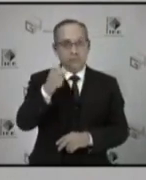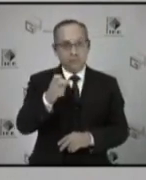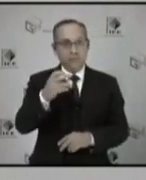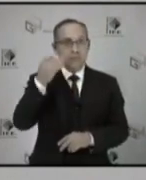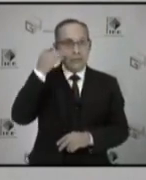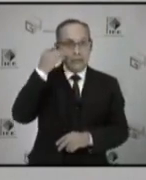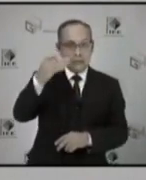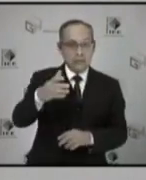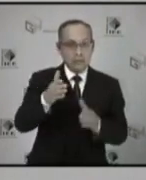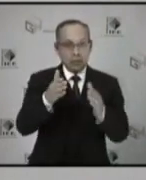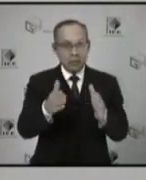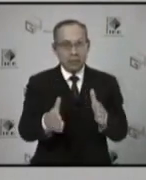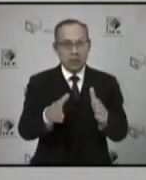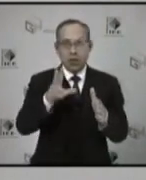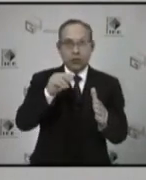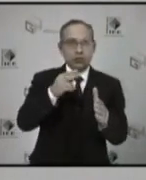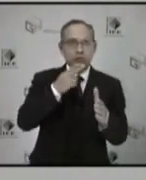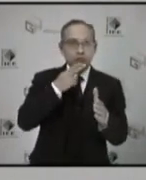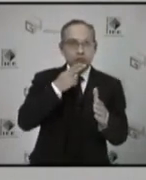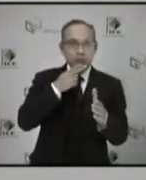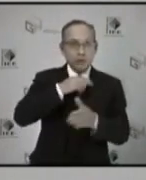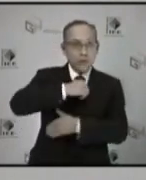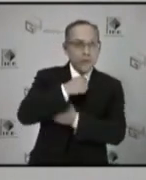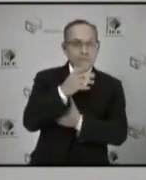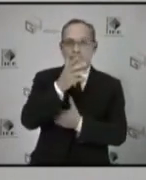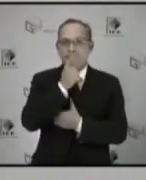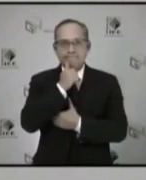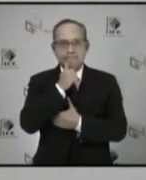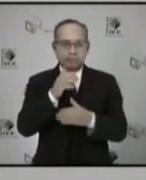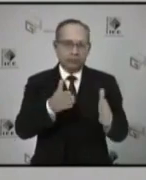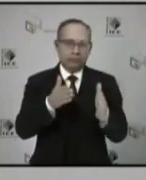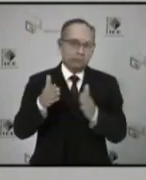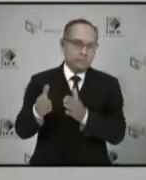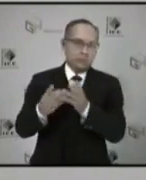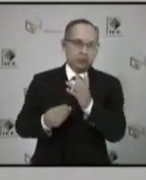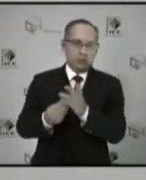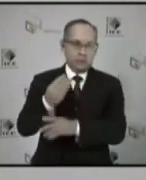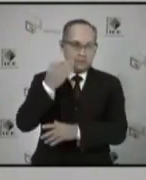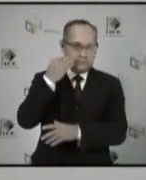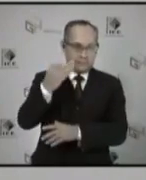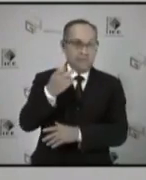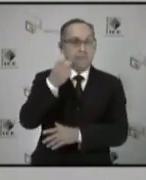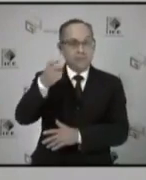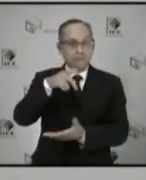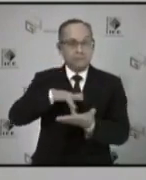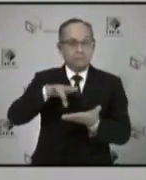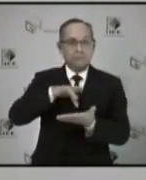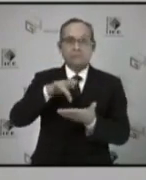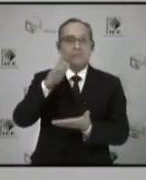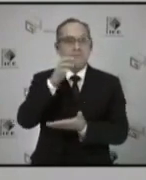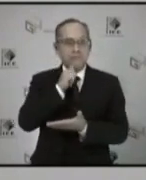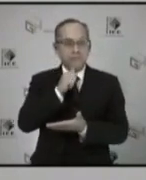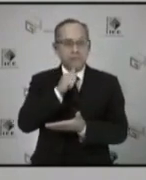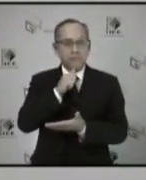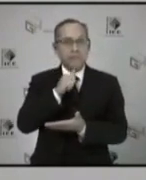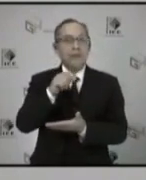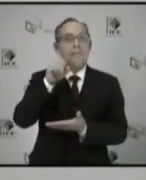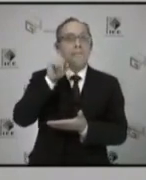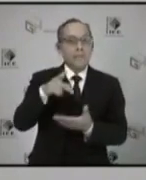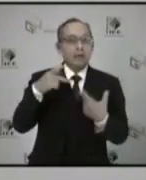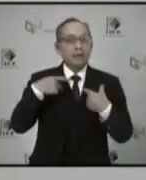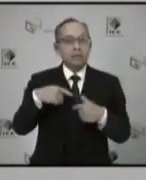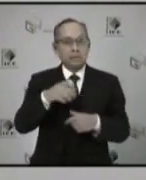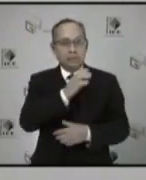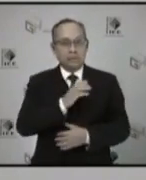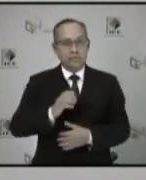siguiente. También es importante mencionar que no van a poder usar ningún dispositivo electrónico ni hacer alusiones a la vida privada de las